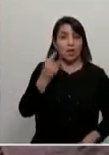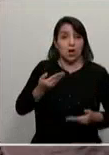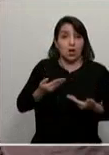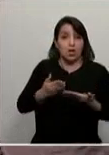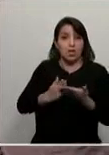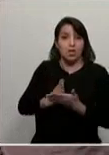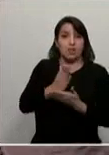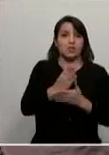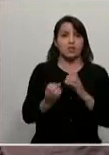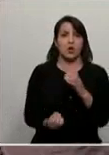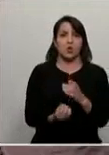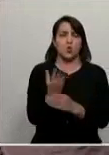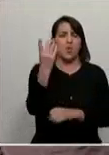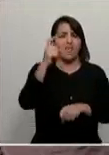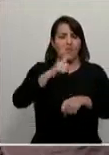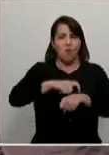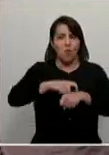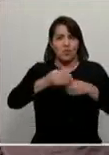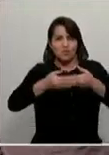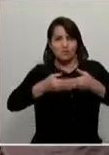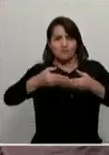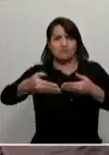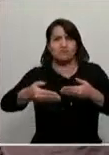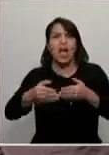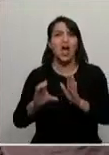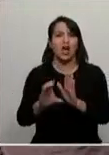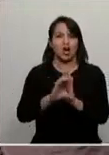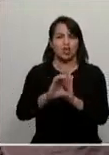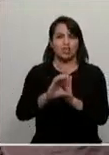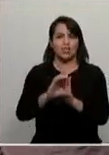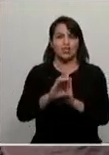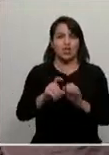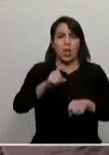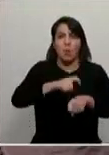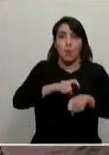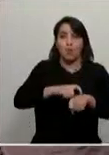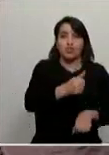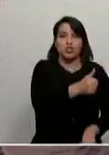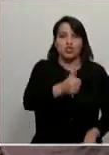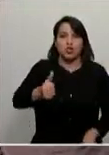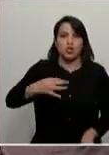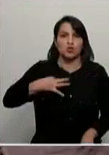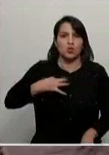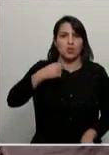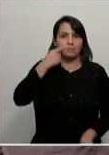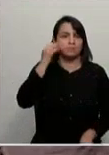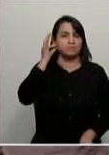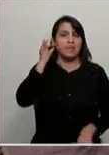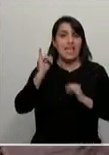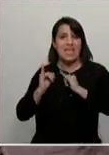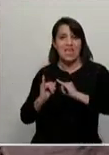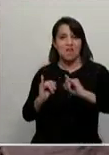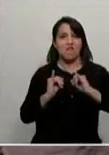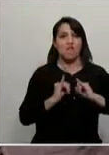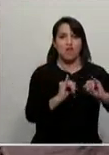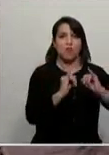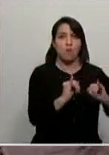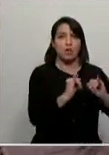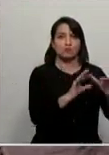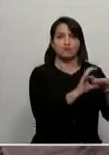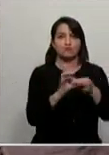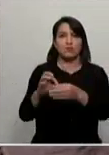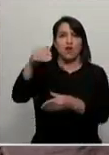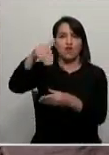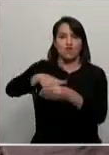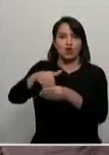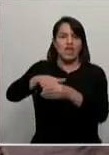sistema político, principios constitucionales, forma de Estado y derechos fundamentales, para luego en la tarde recibir a asociaciones de gobernadores regionales